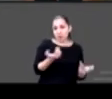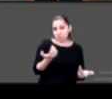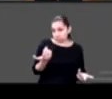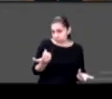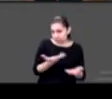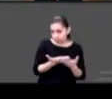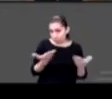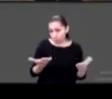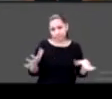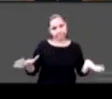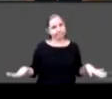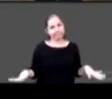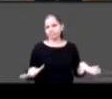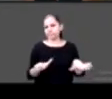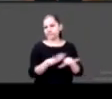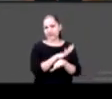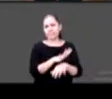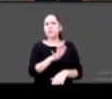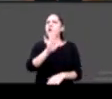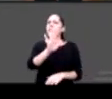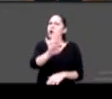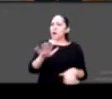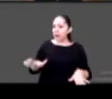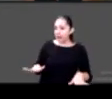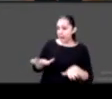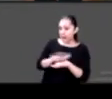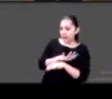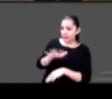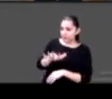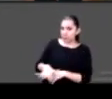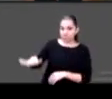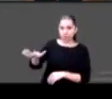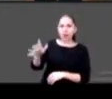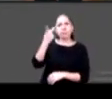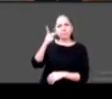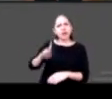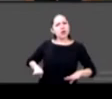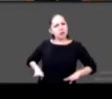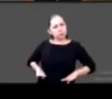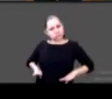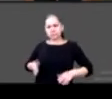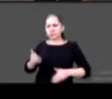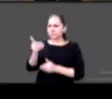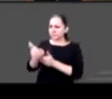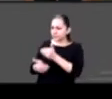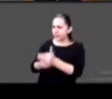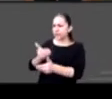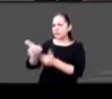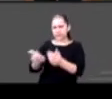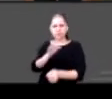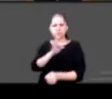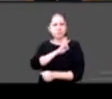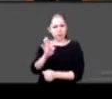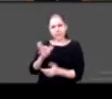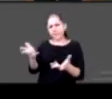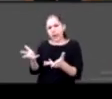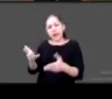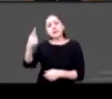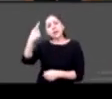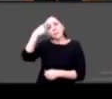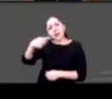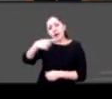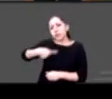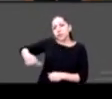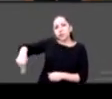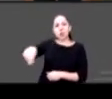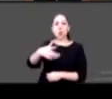una realidad que lo podemos utilizar ahora. Y entonces realmente traer una tranquilidad y una seguridad en